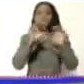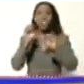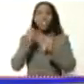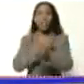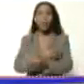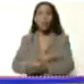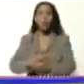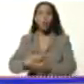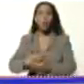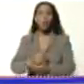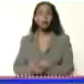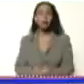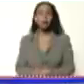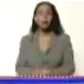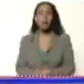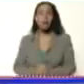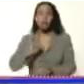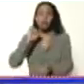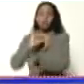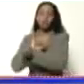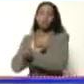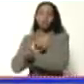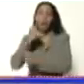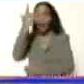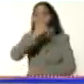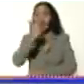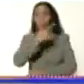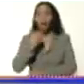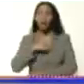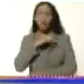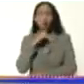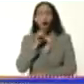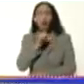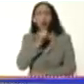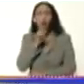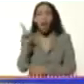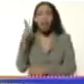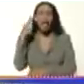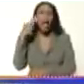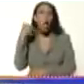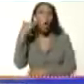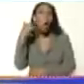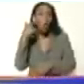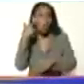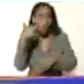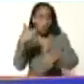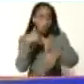millones de esclavos del África nuestros abuelos. este color que tú ves aquí